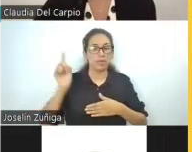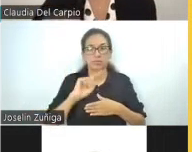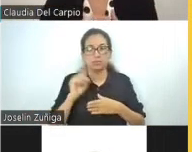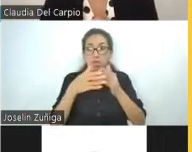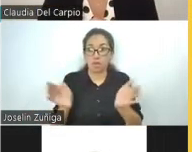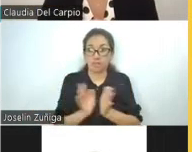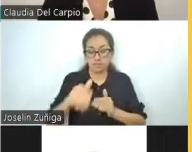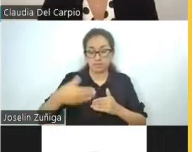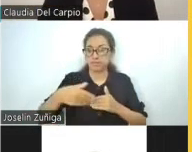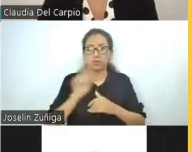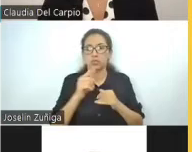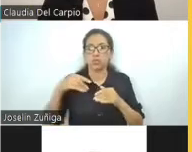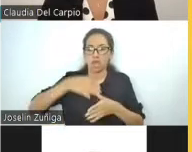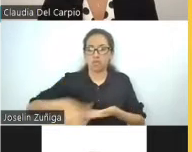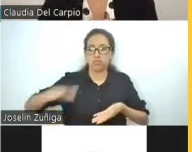corre.